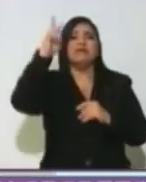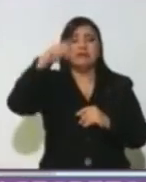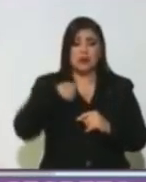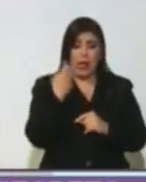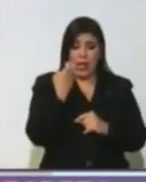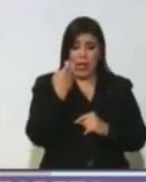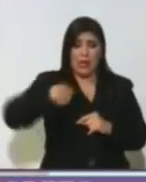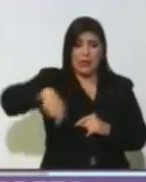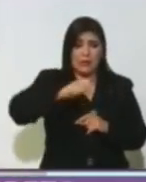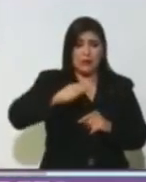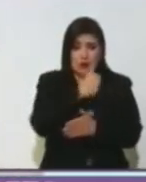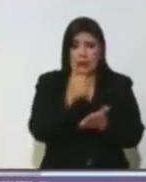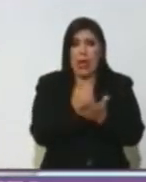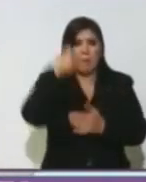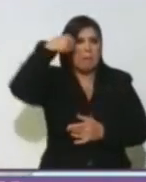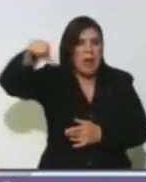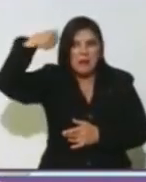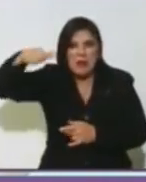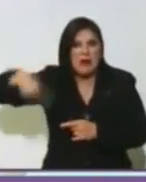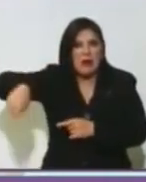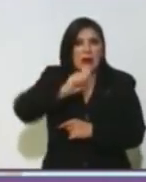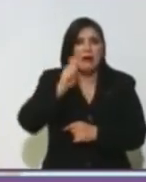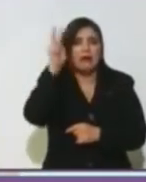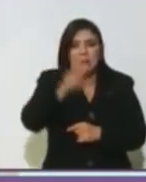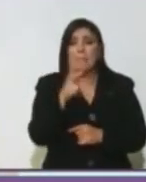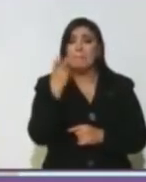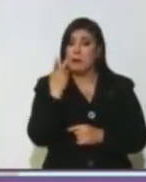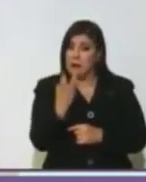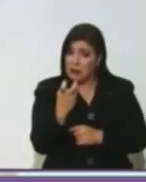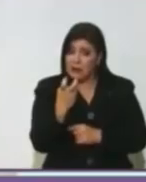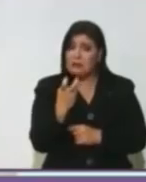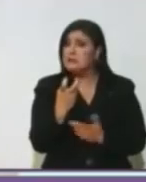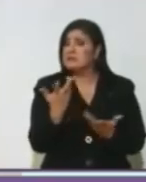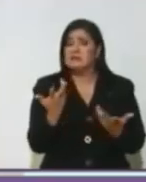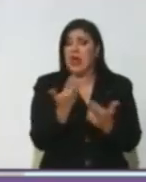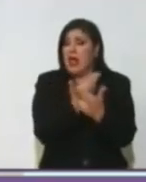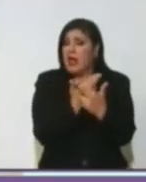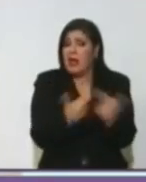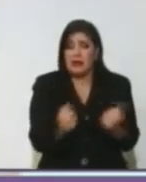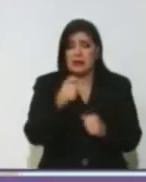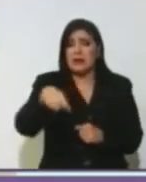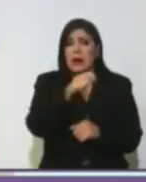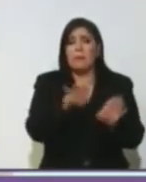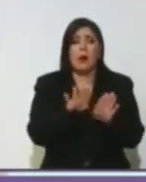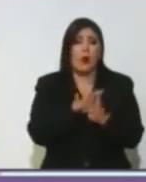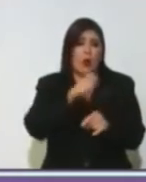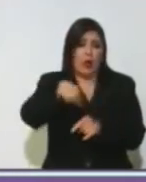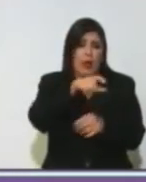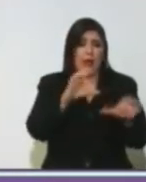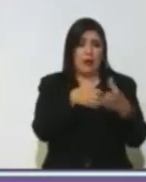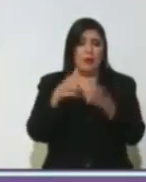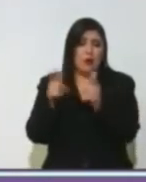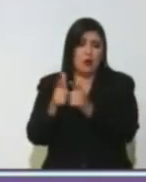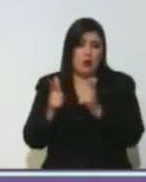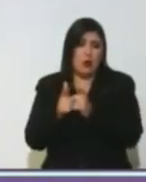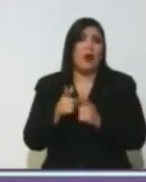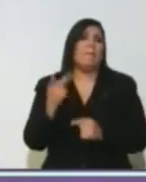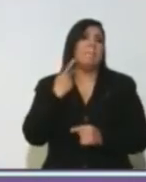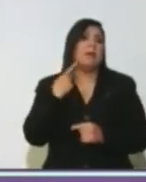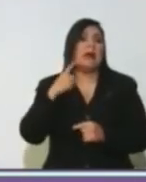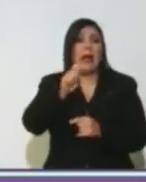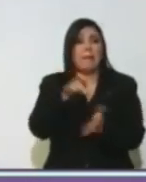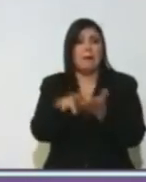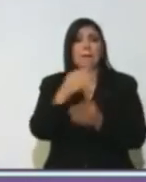ciudad vive en el pecado por eso ni los partidos que apoyan a mí lo quieren un